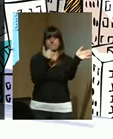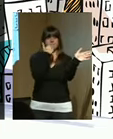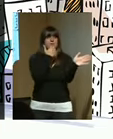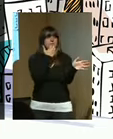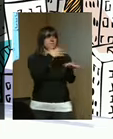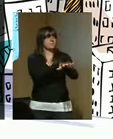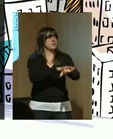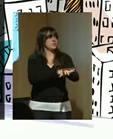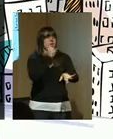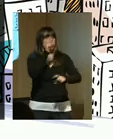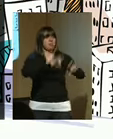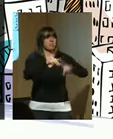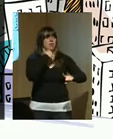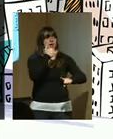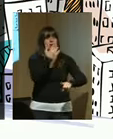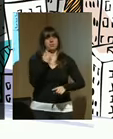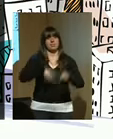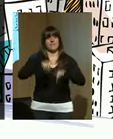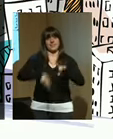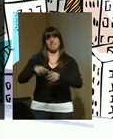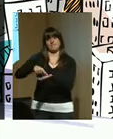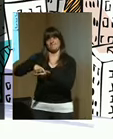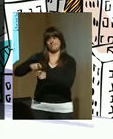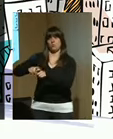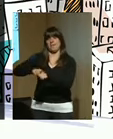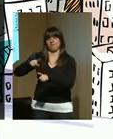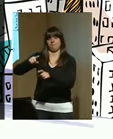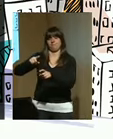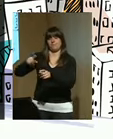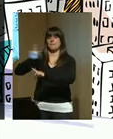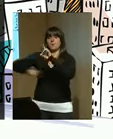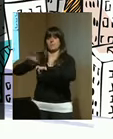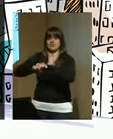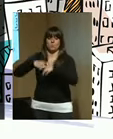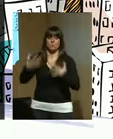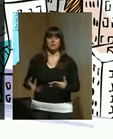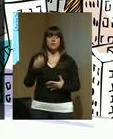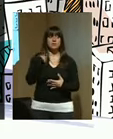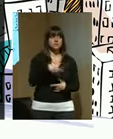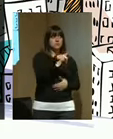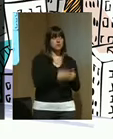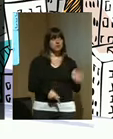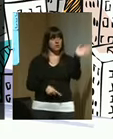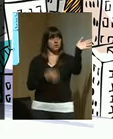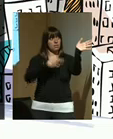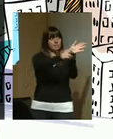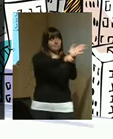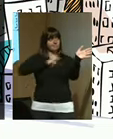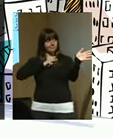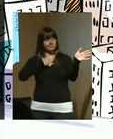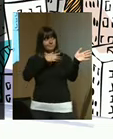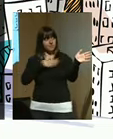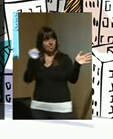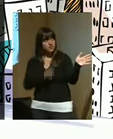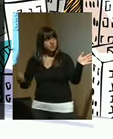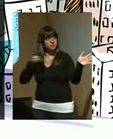ministerio, un director, de acuerdo a ese problema, y tiene la obligación de responderle al defensor. Eso hace que esto